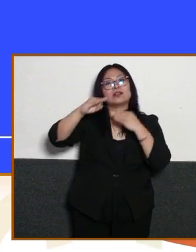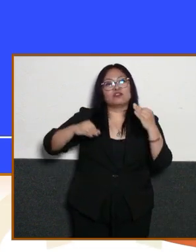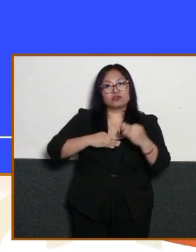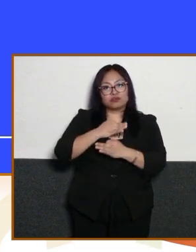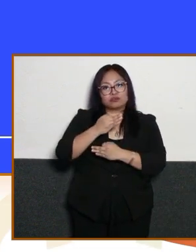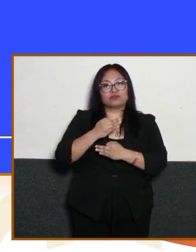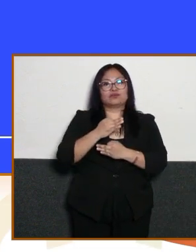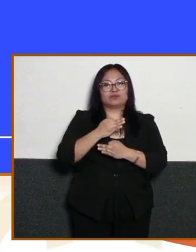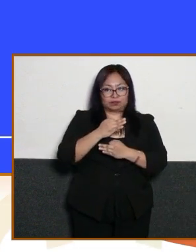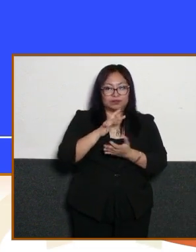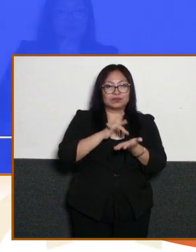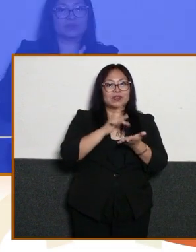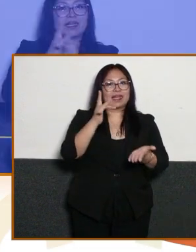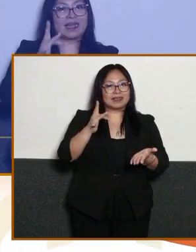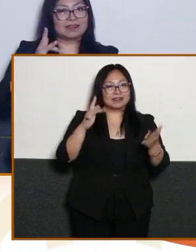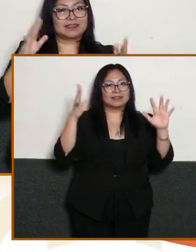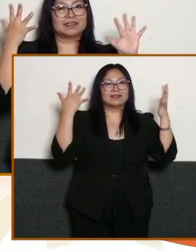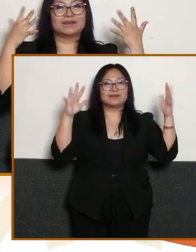Muchísimas gracias.